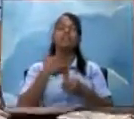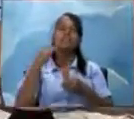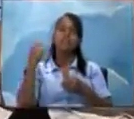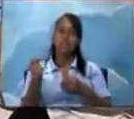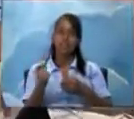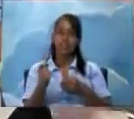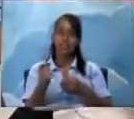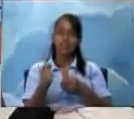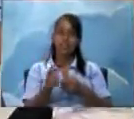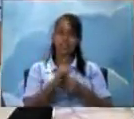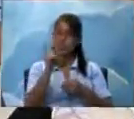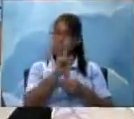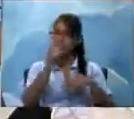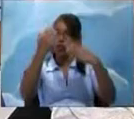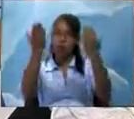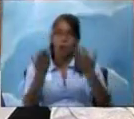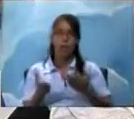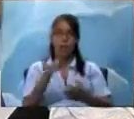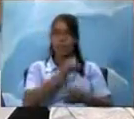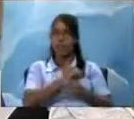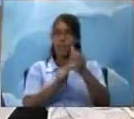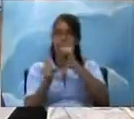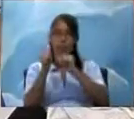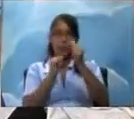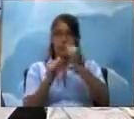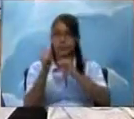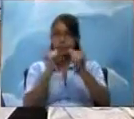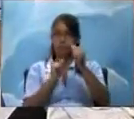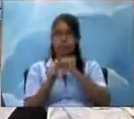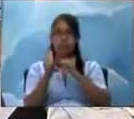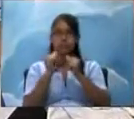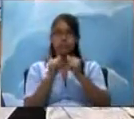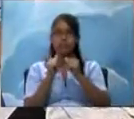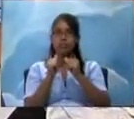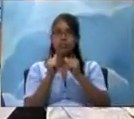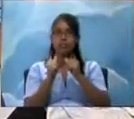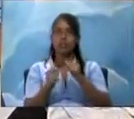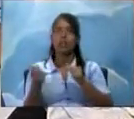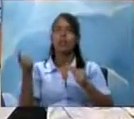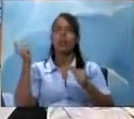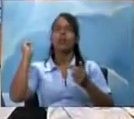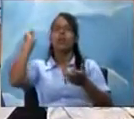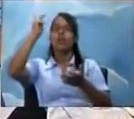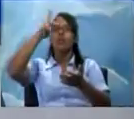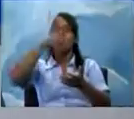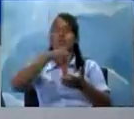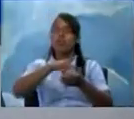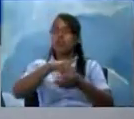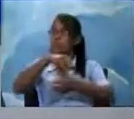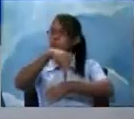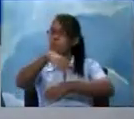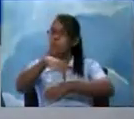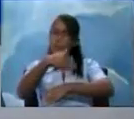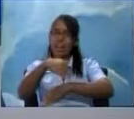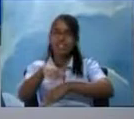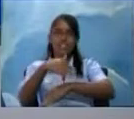tuve sed, y no me diste de beber, y no me diste de beber. Fui